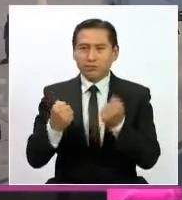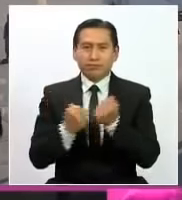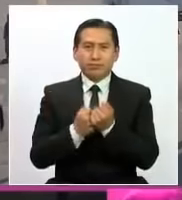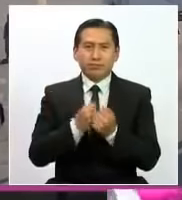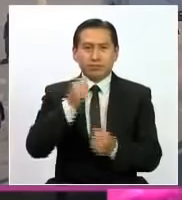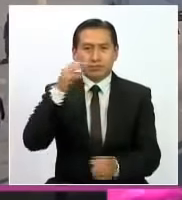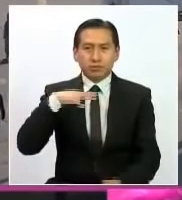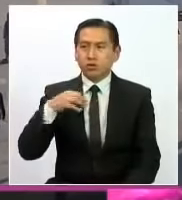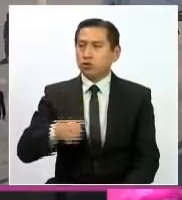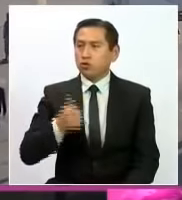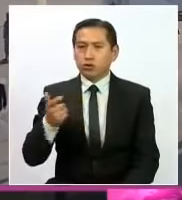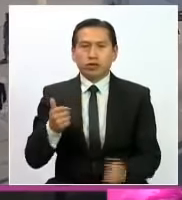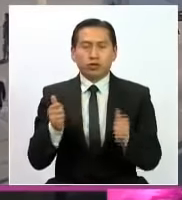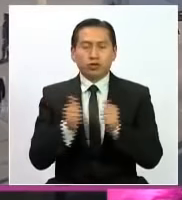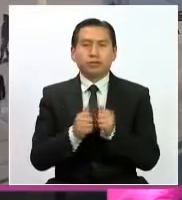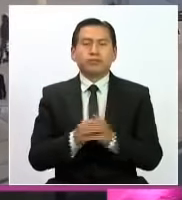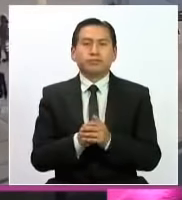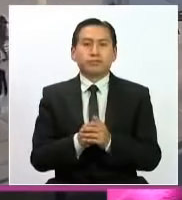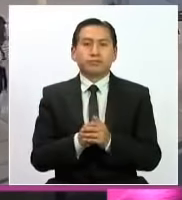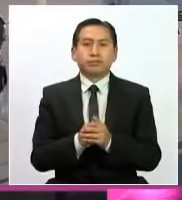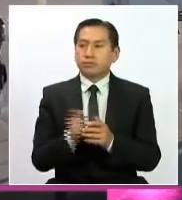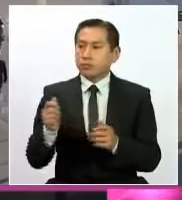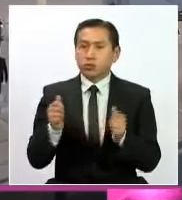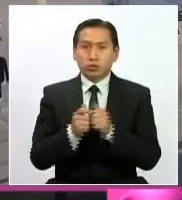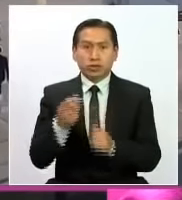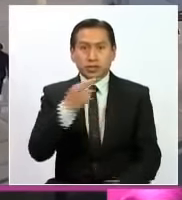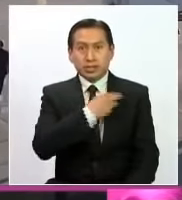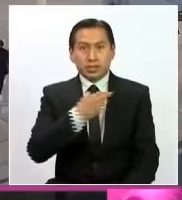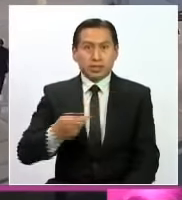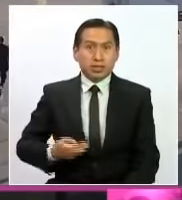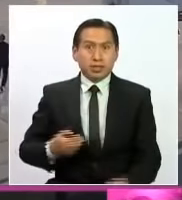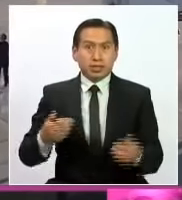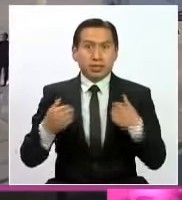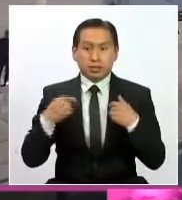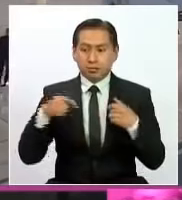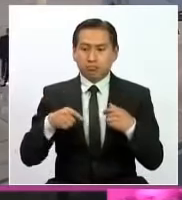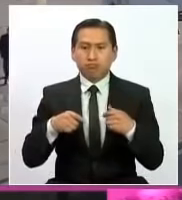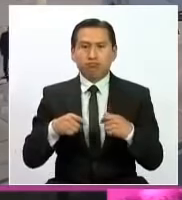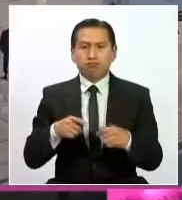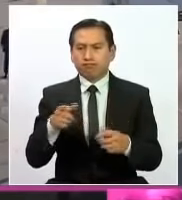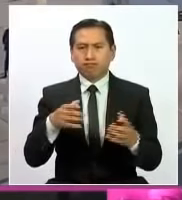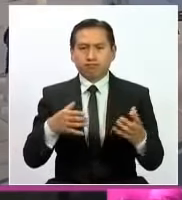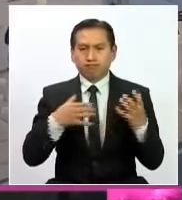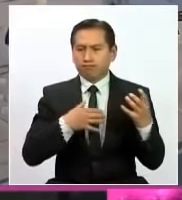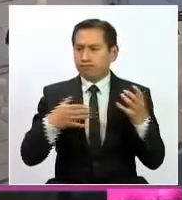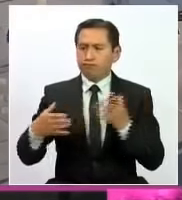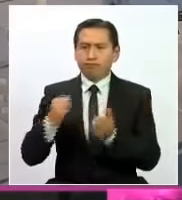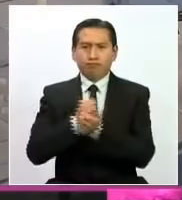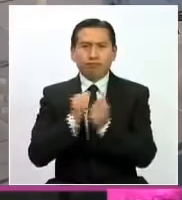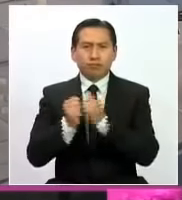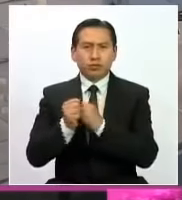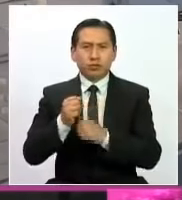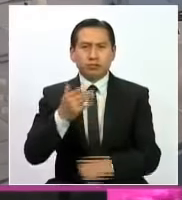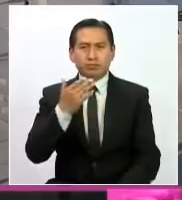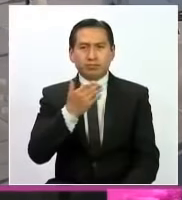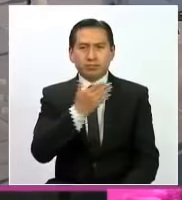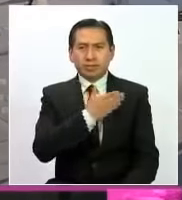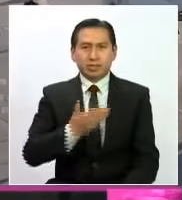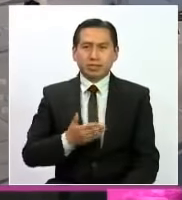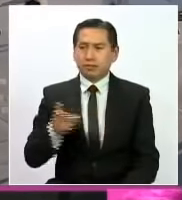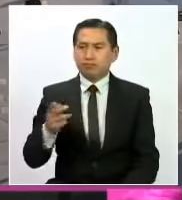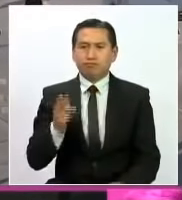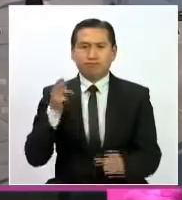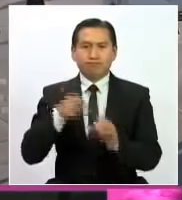Arancha González. Acompañan al rey Felipe VI a los actos de transmisión de mando presidencial y asunción del